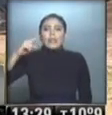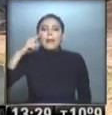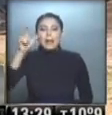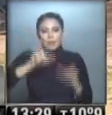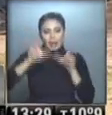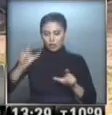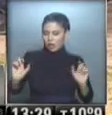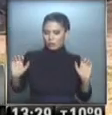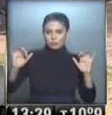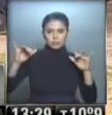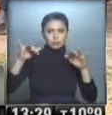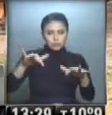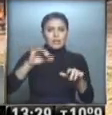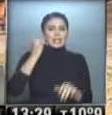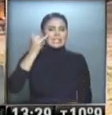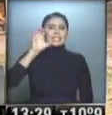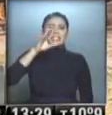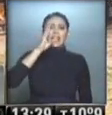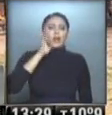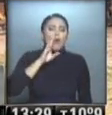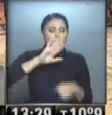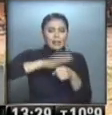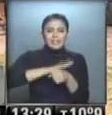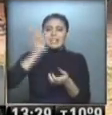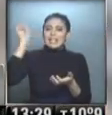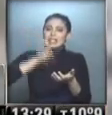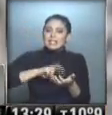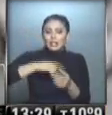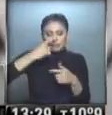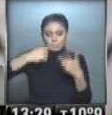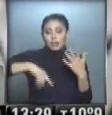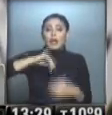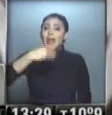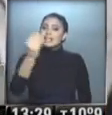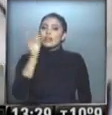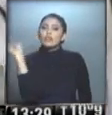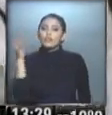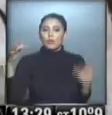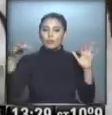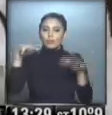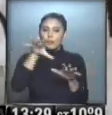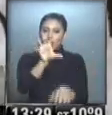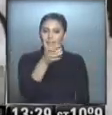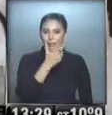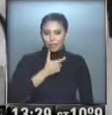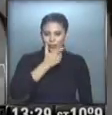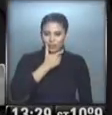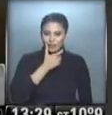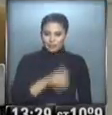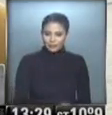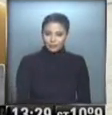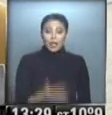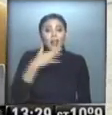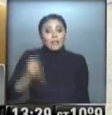personas pasó Jesús María la plata junn sábado todo para Mendoza es la verdad que es